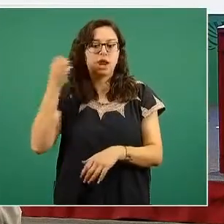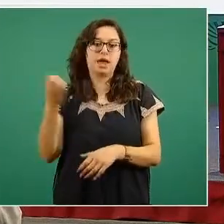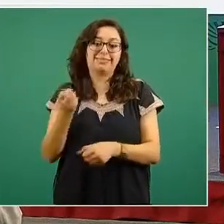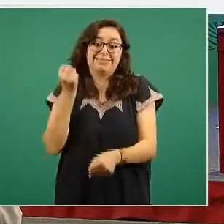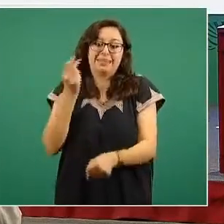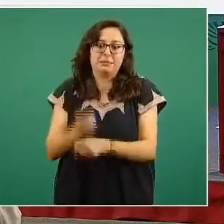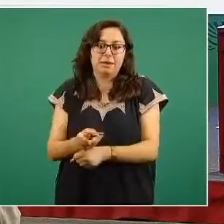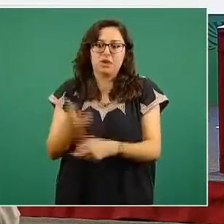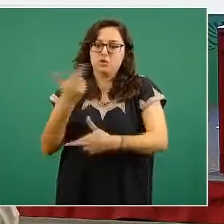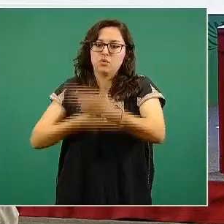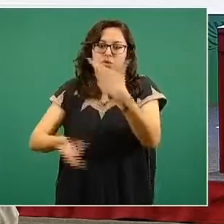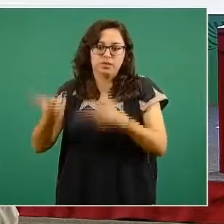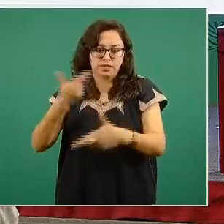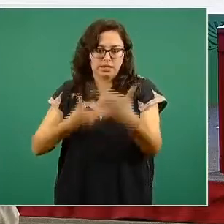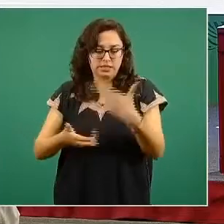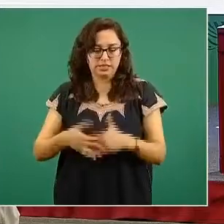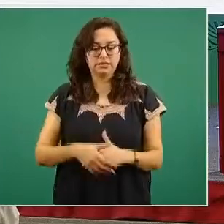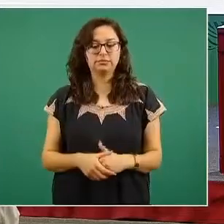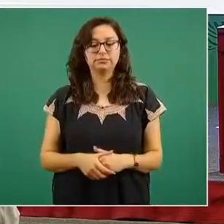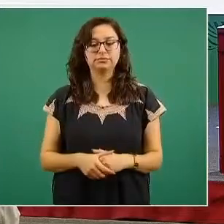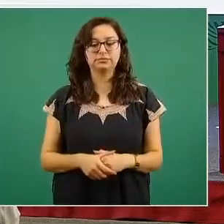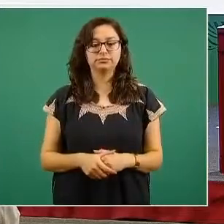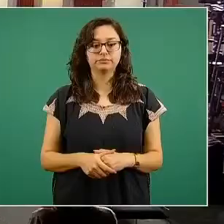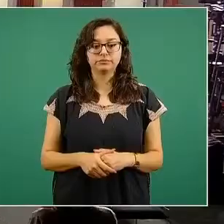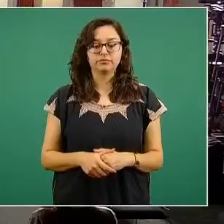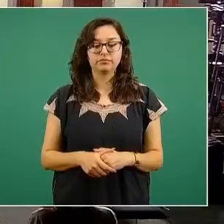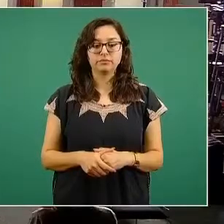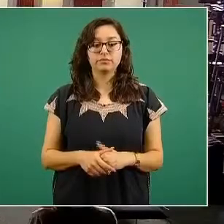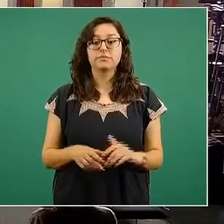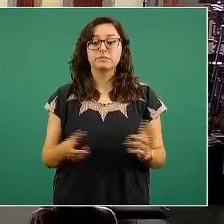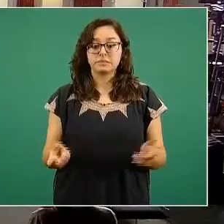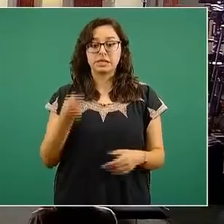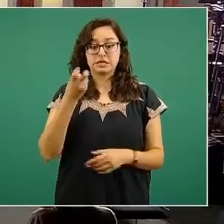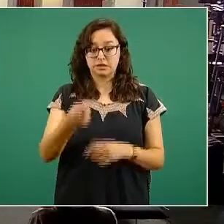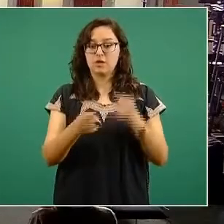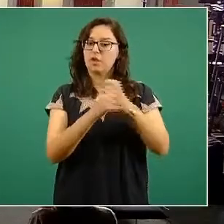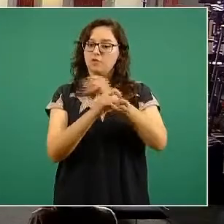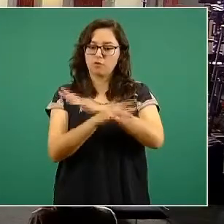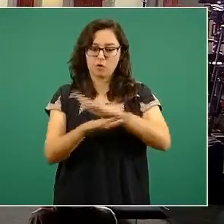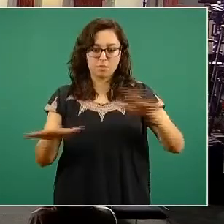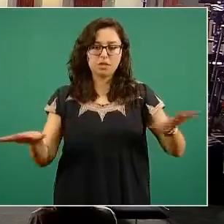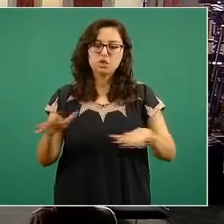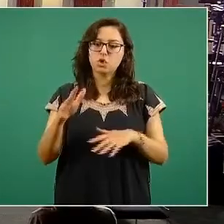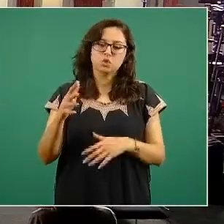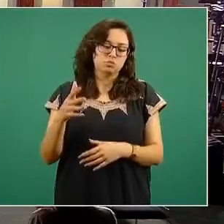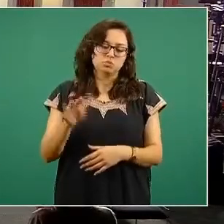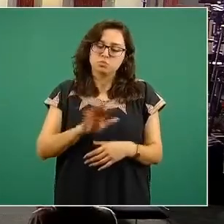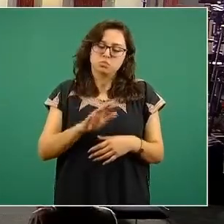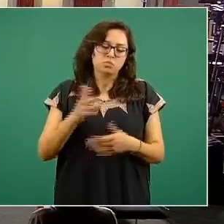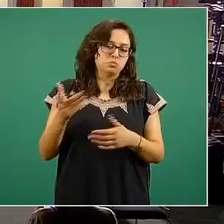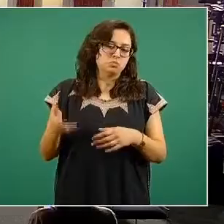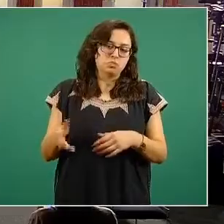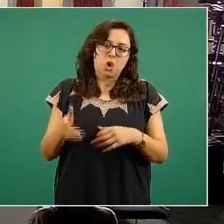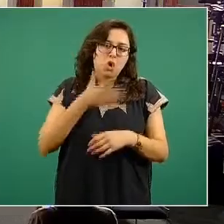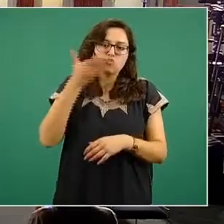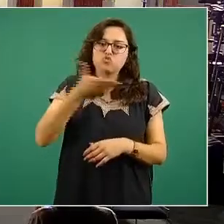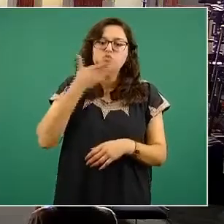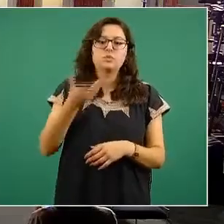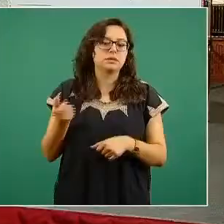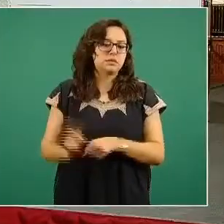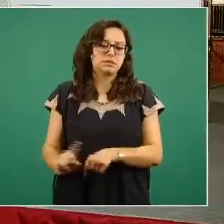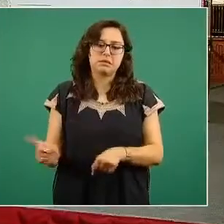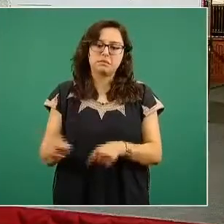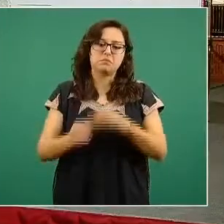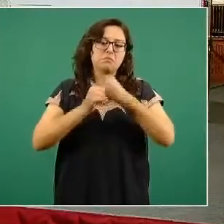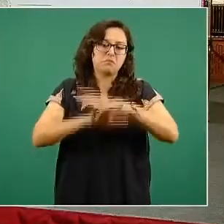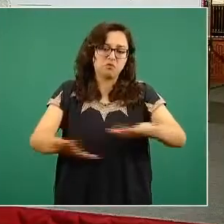sistema educativo en esas entidades. Recordatorio general, lo estaremos mencionando con frecuencia para que